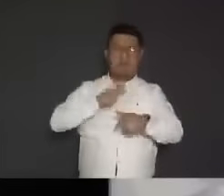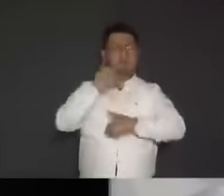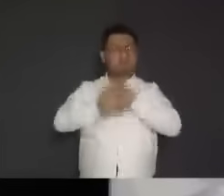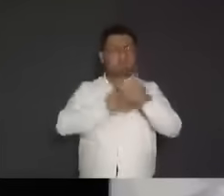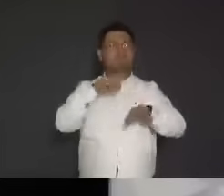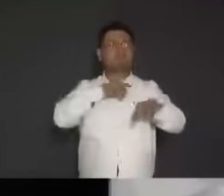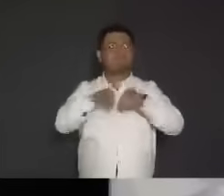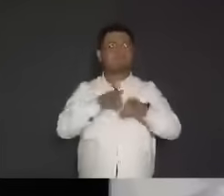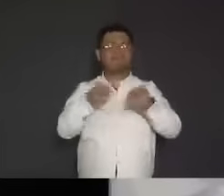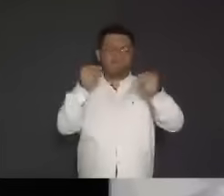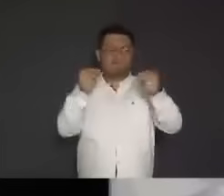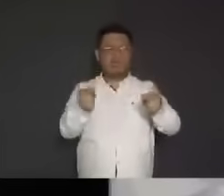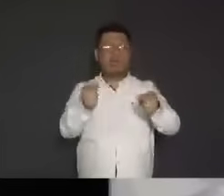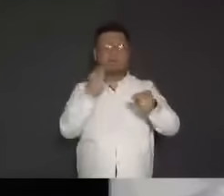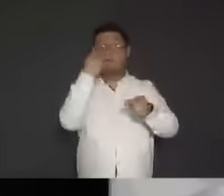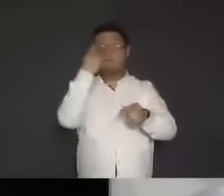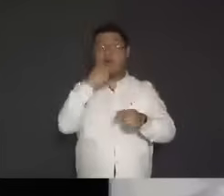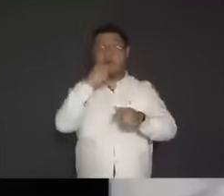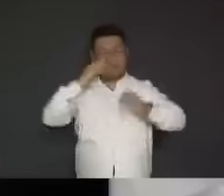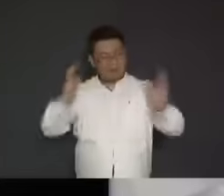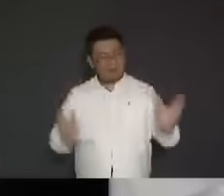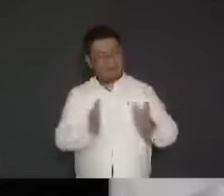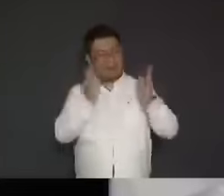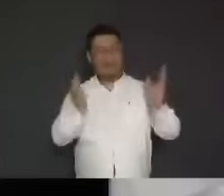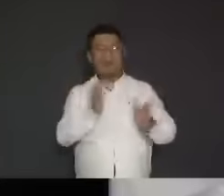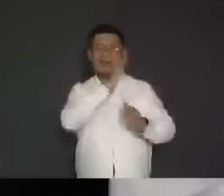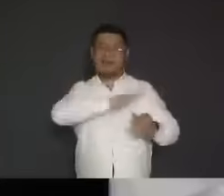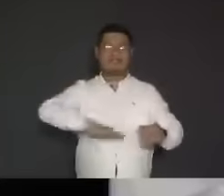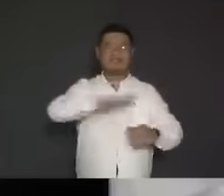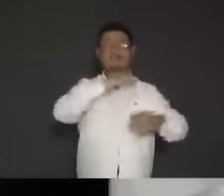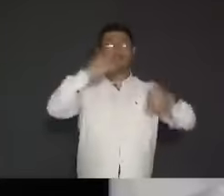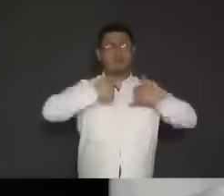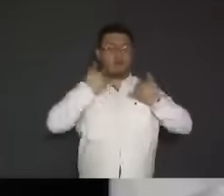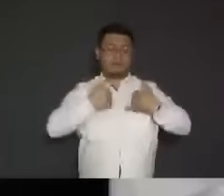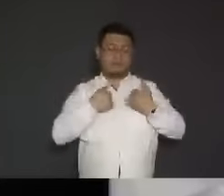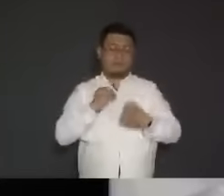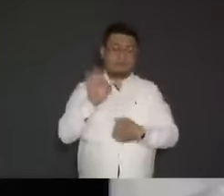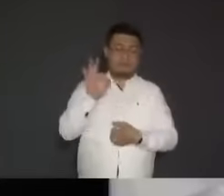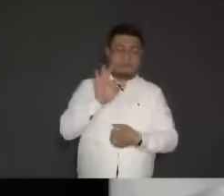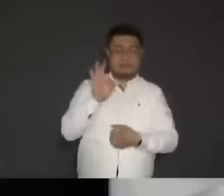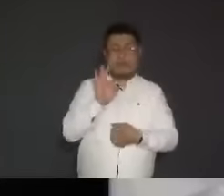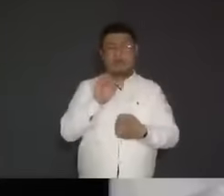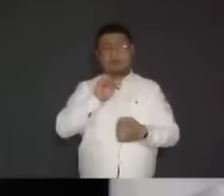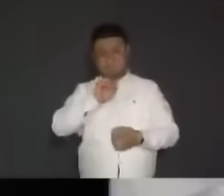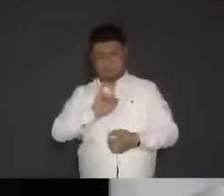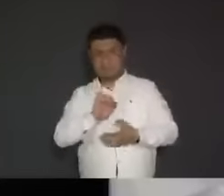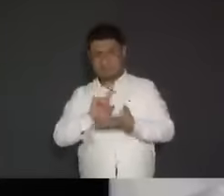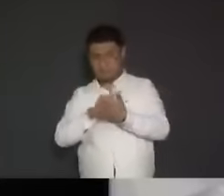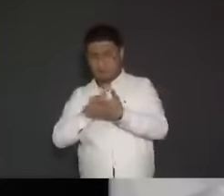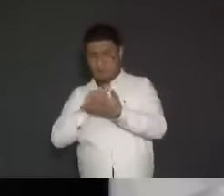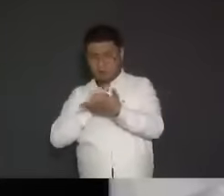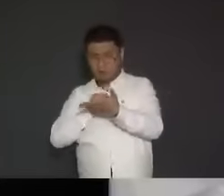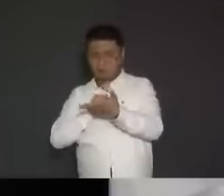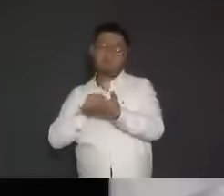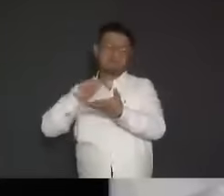opciones y vamos a ayudar a salir adelante a todos aquellos que por una u otra razón terminen cayendo en las drogas. Mi gobierno